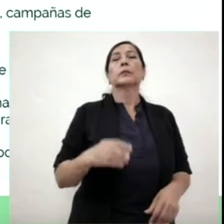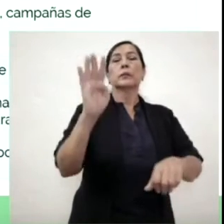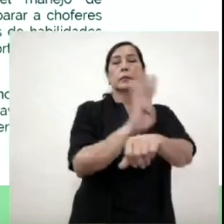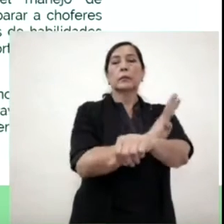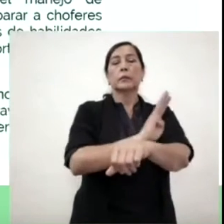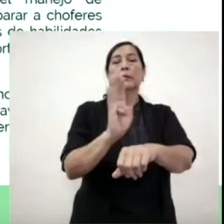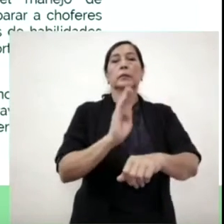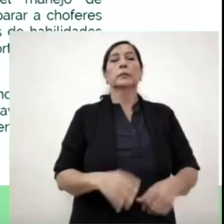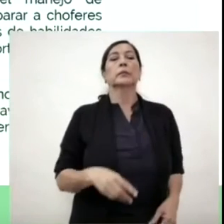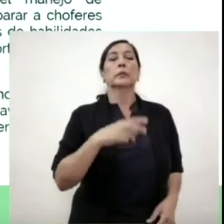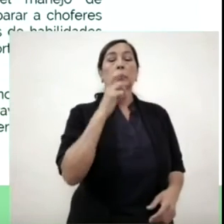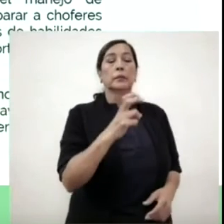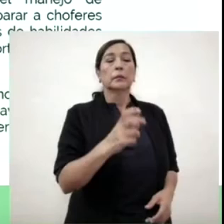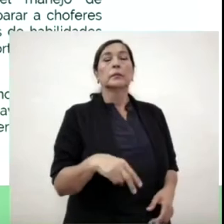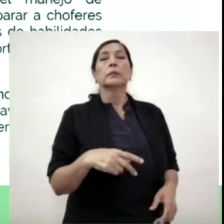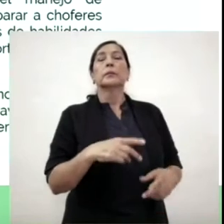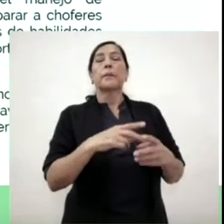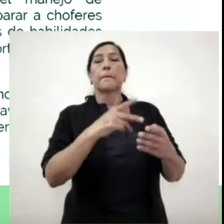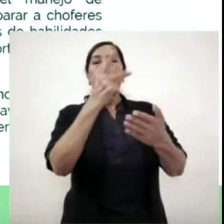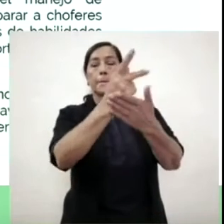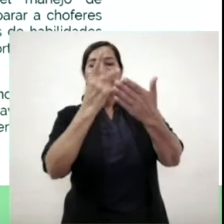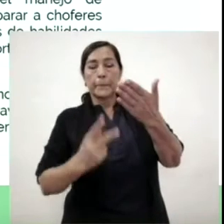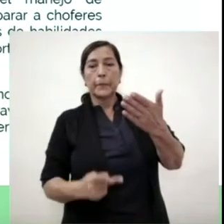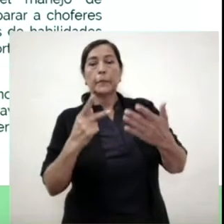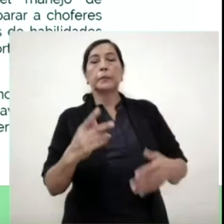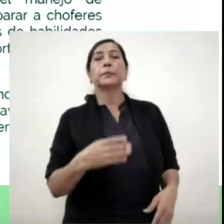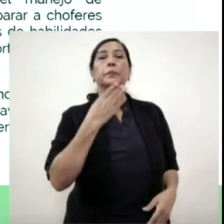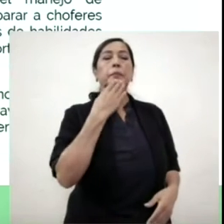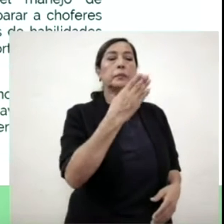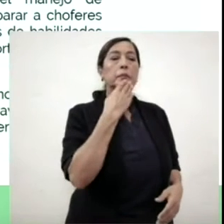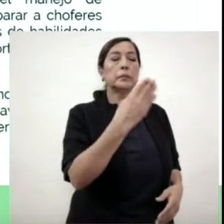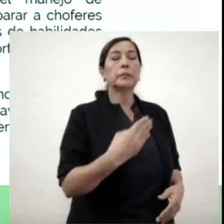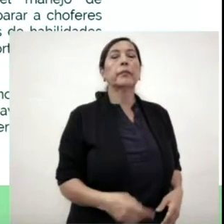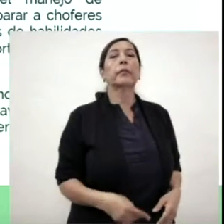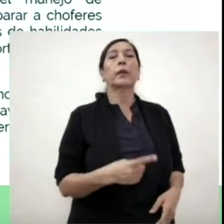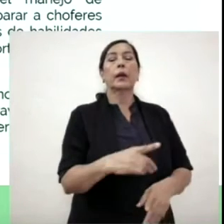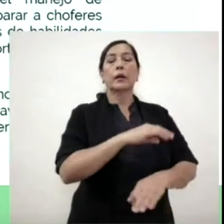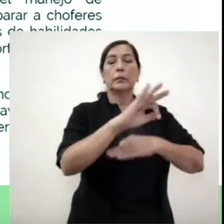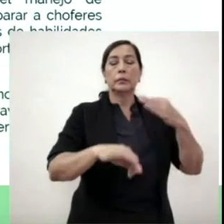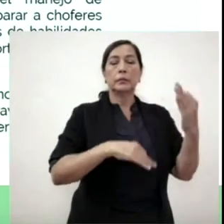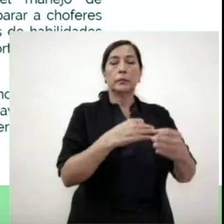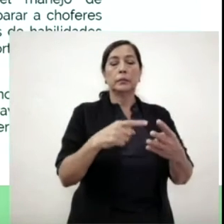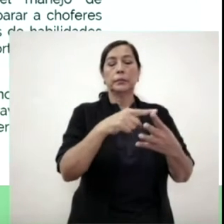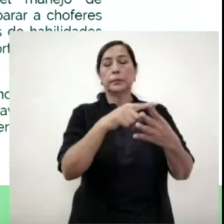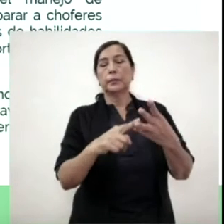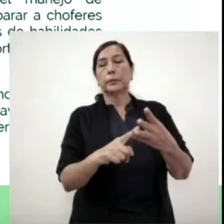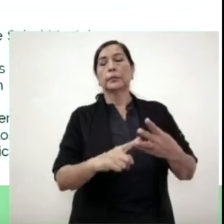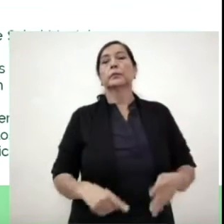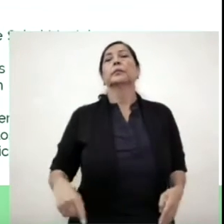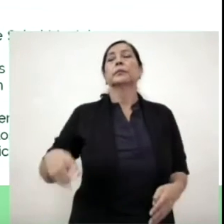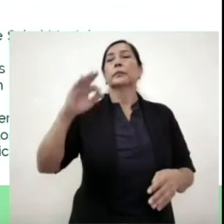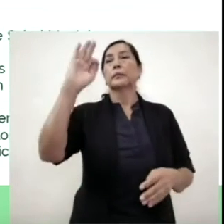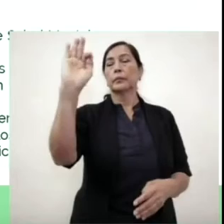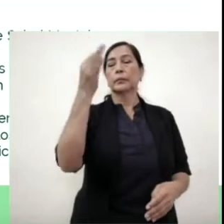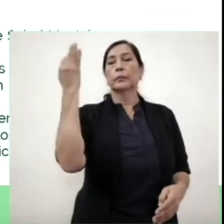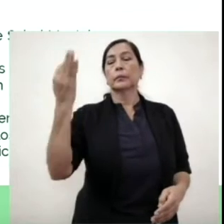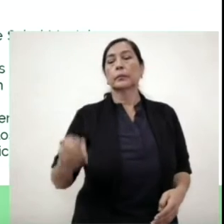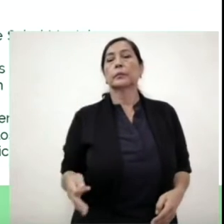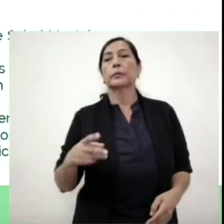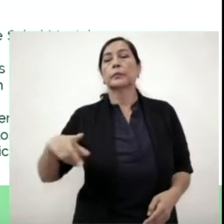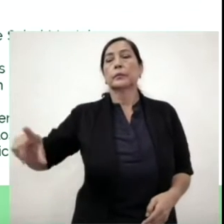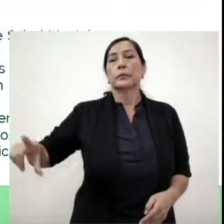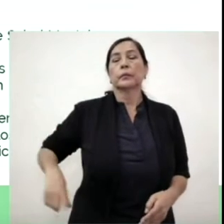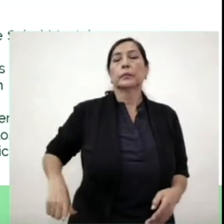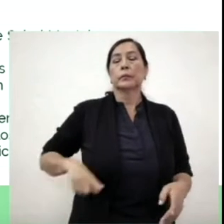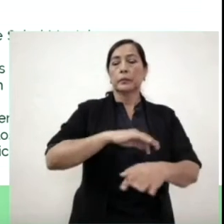de atención y prevención con intervención federal, estatal y municipal. que además irá de la par de la estrategia